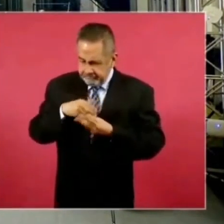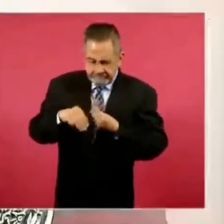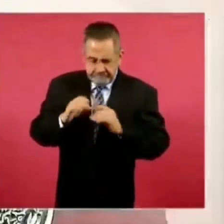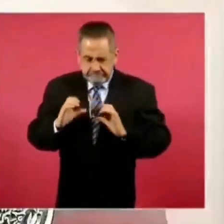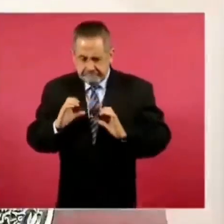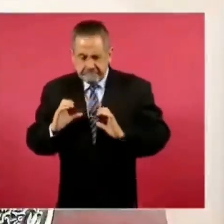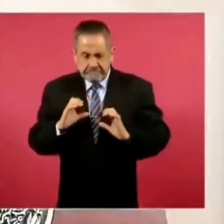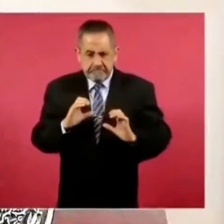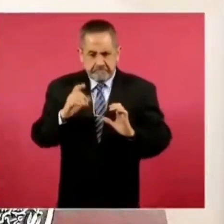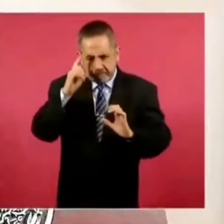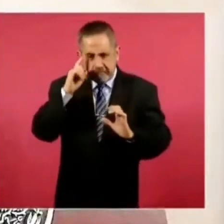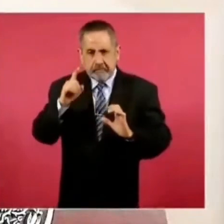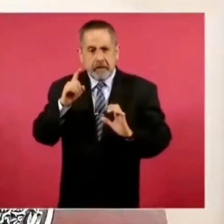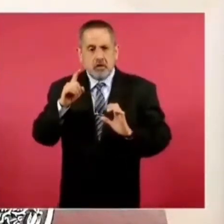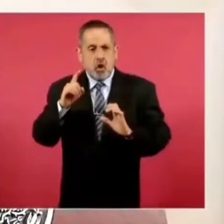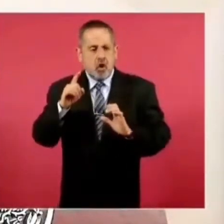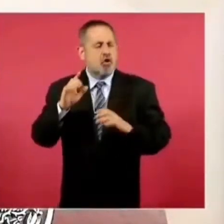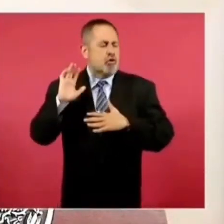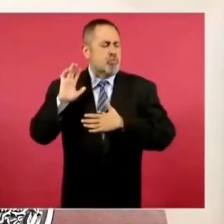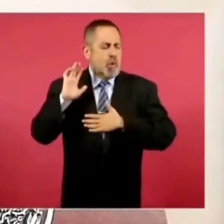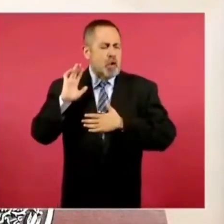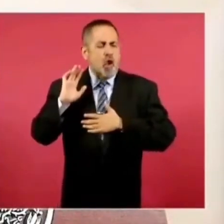que no se comprometan